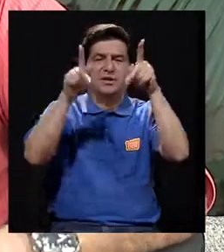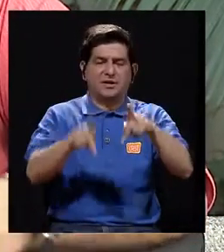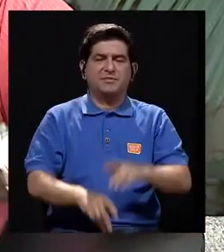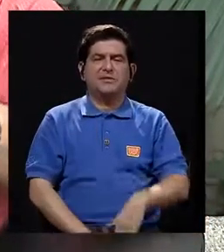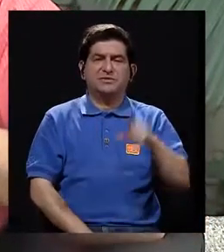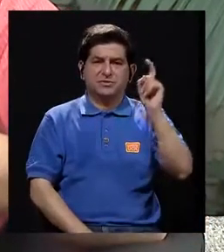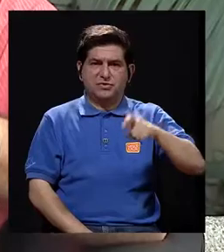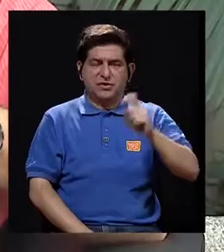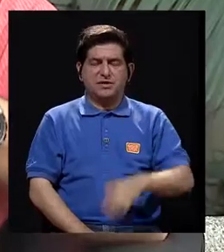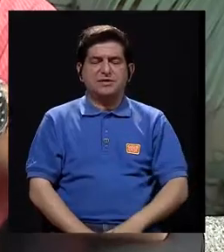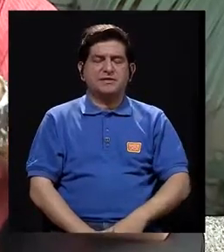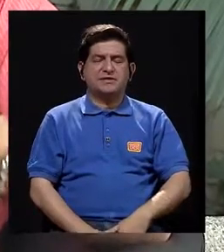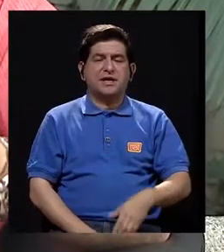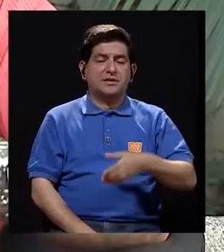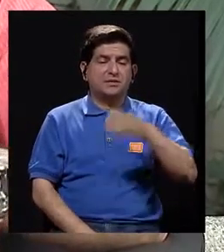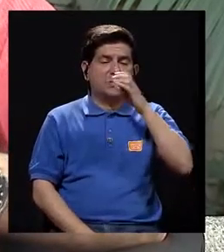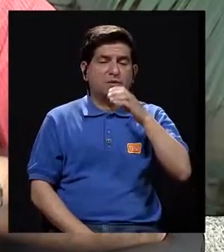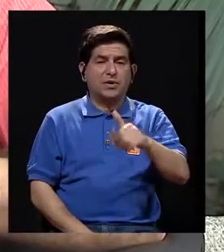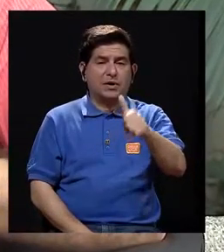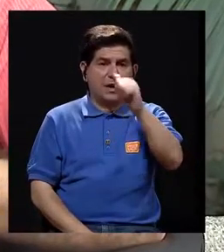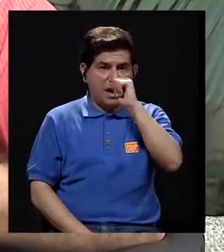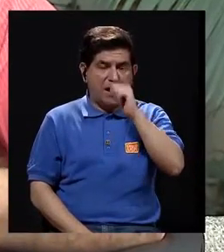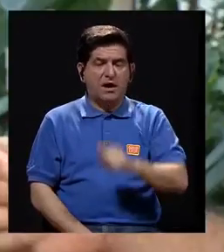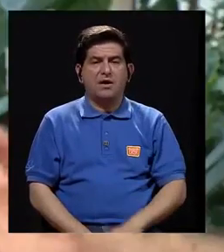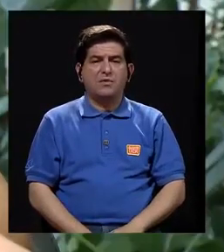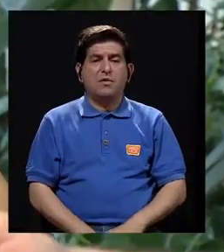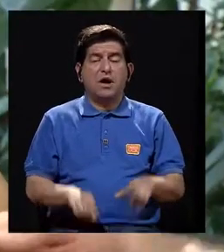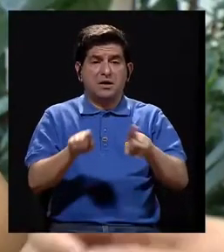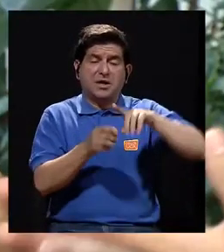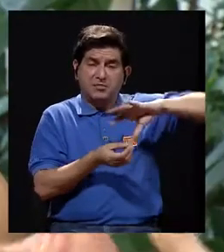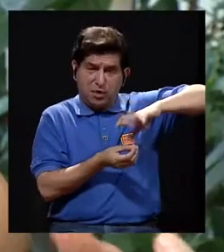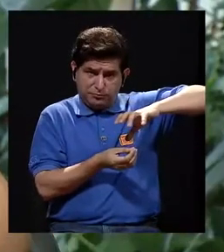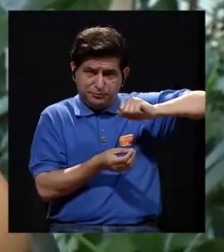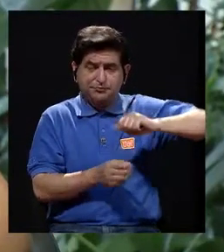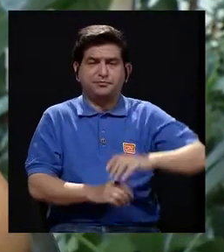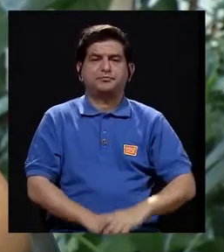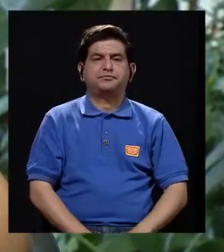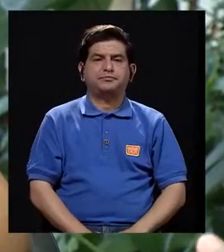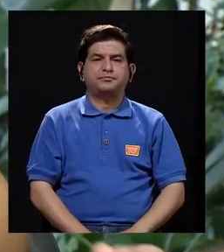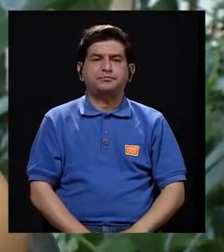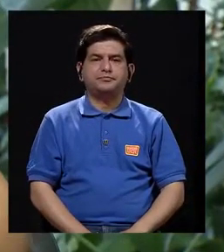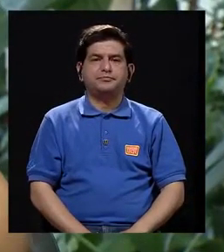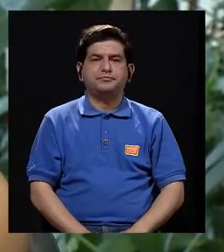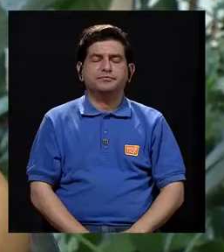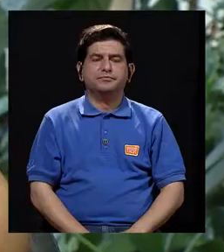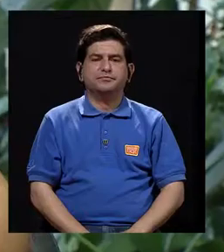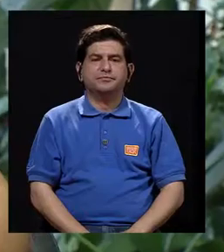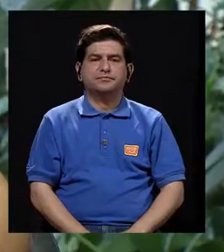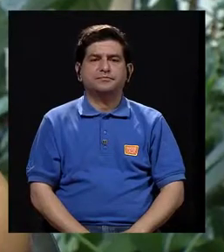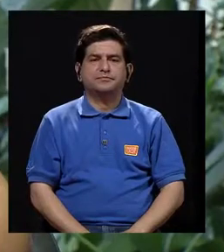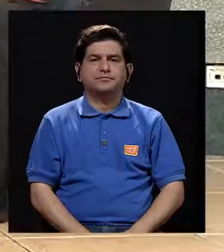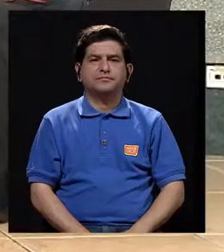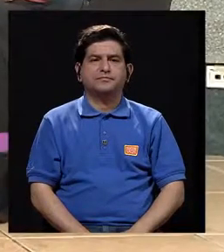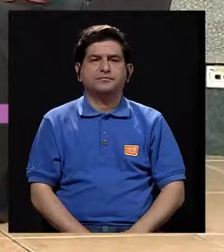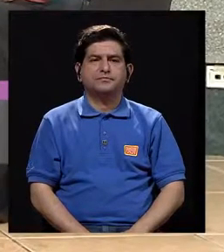a las personas que tienen que tomarlo con agua, con cítricos, que es lo recomendado, por esa